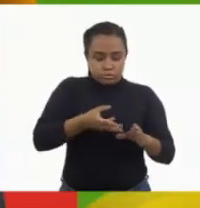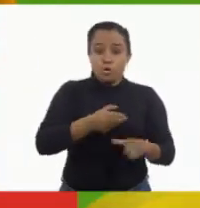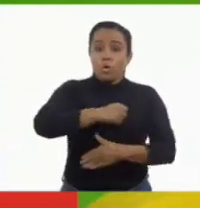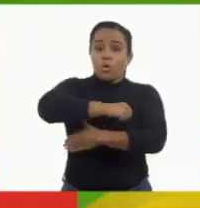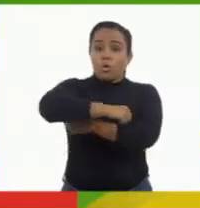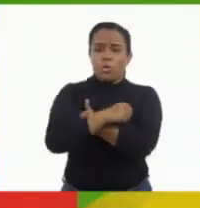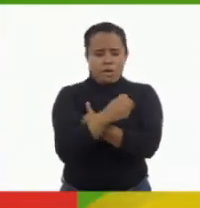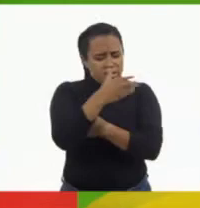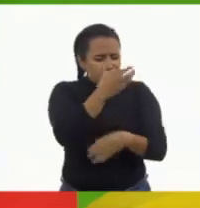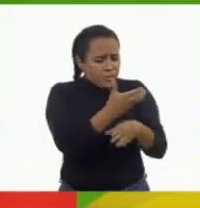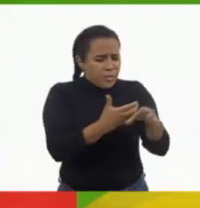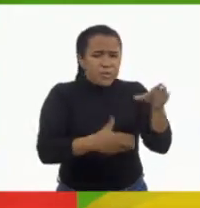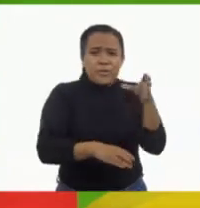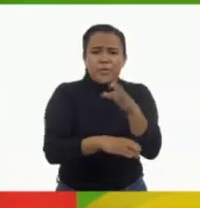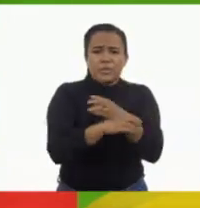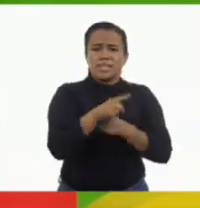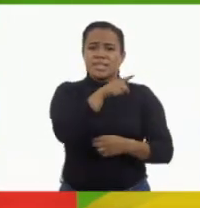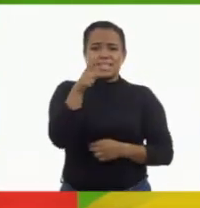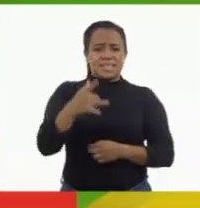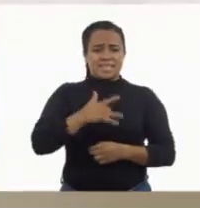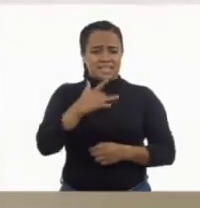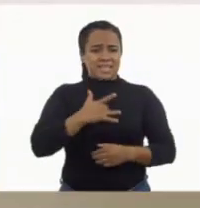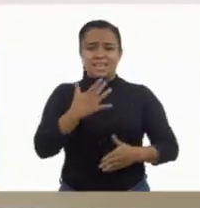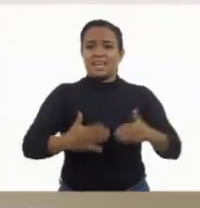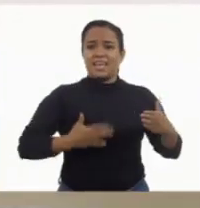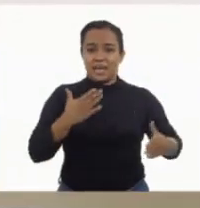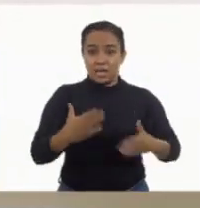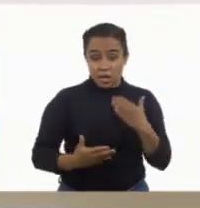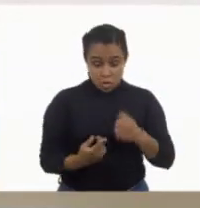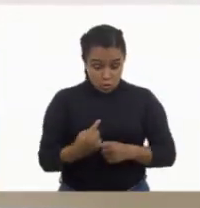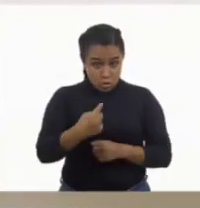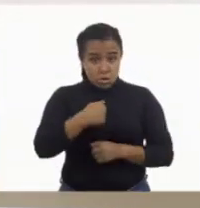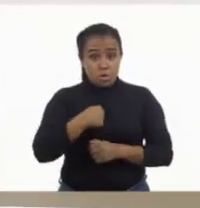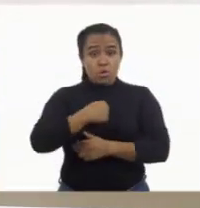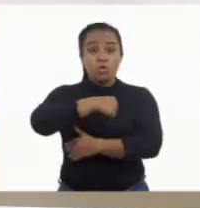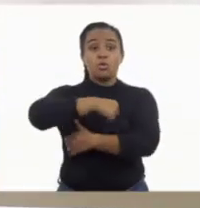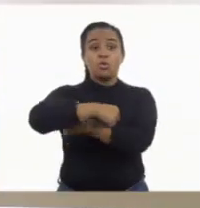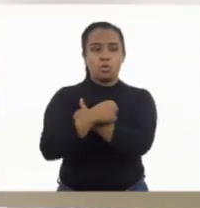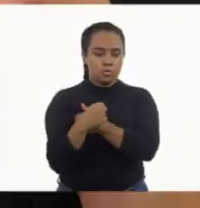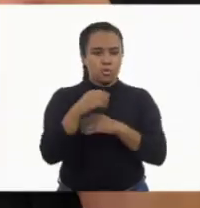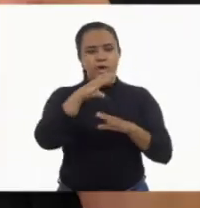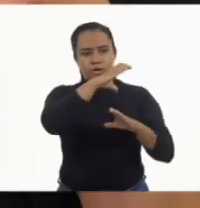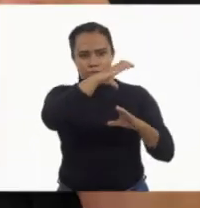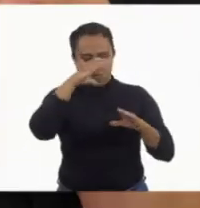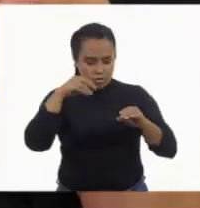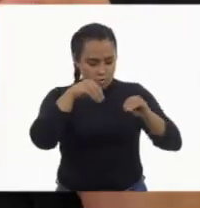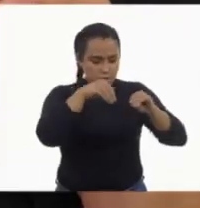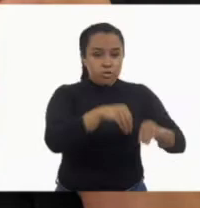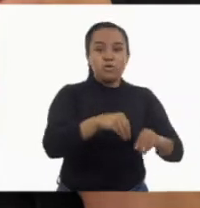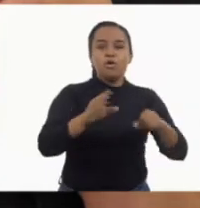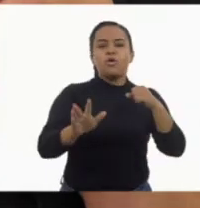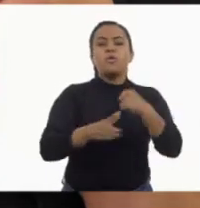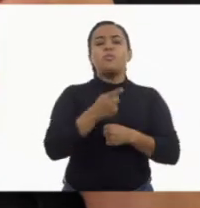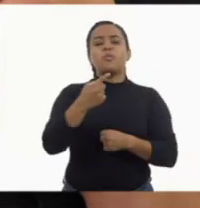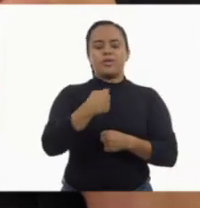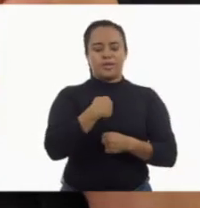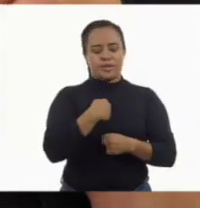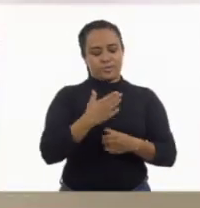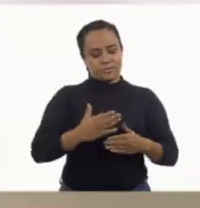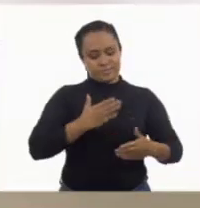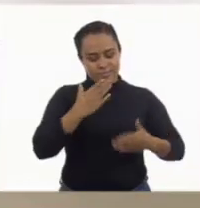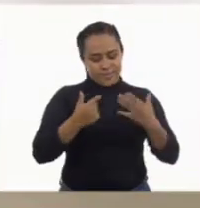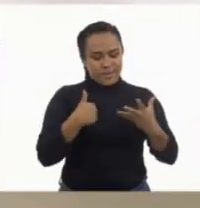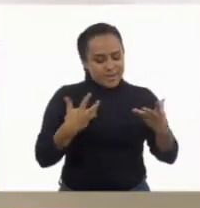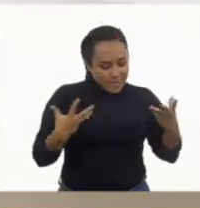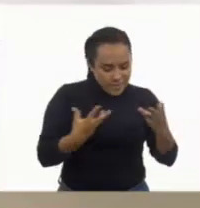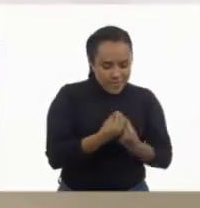todas aquellas cosas que nos provocan alegría. Yo guardaré esta foto, ya que me da mucha alegría estar